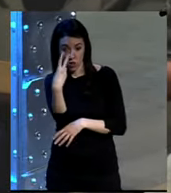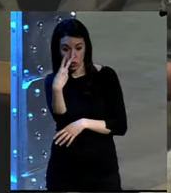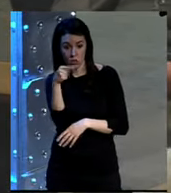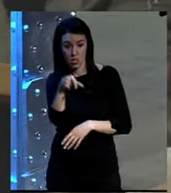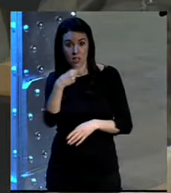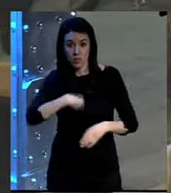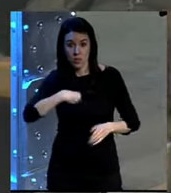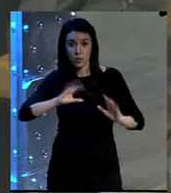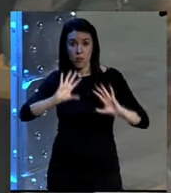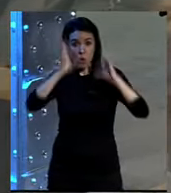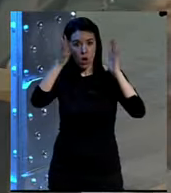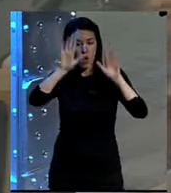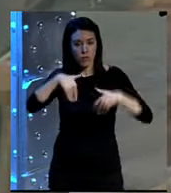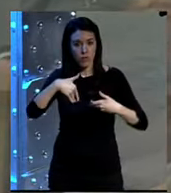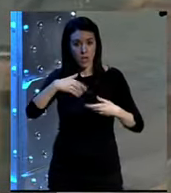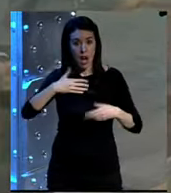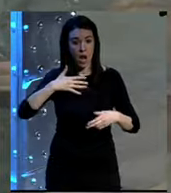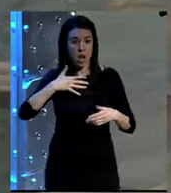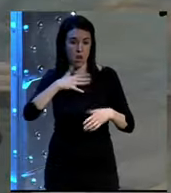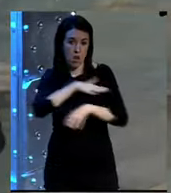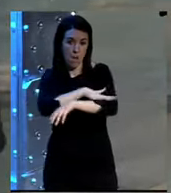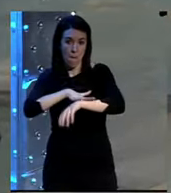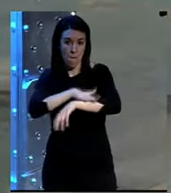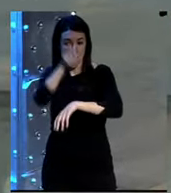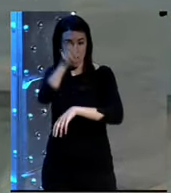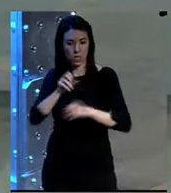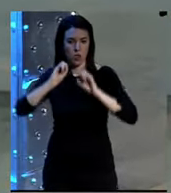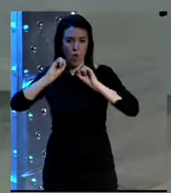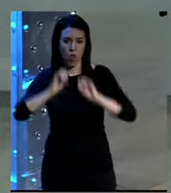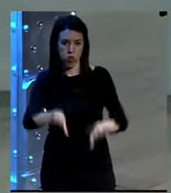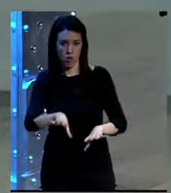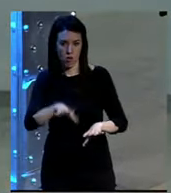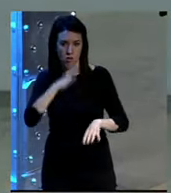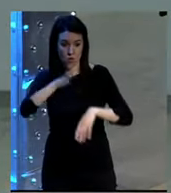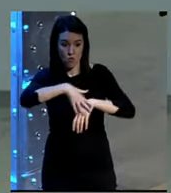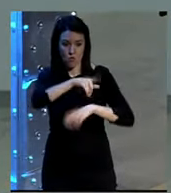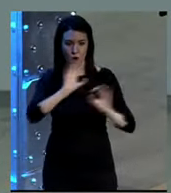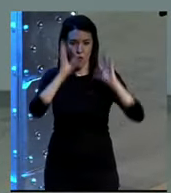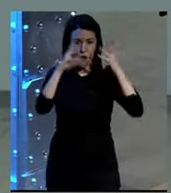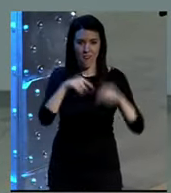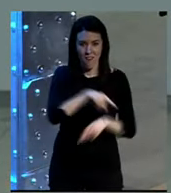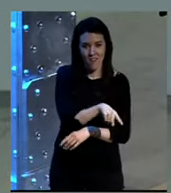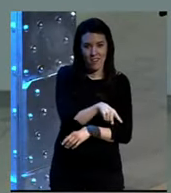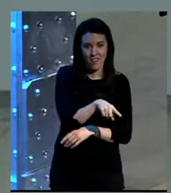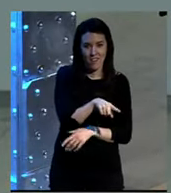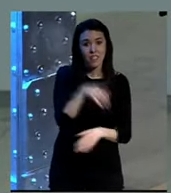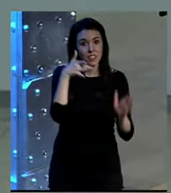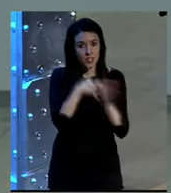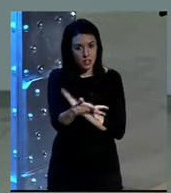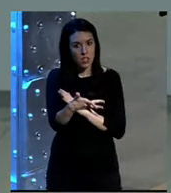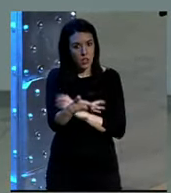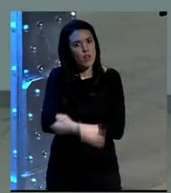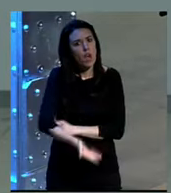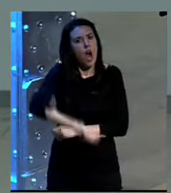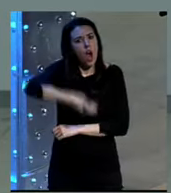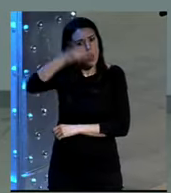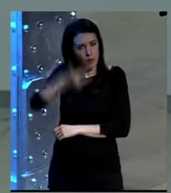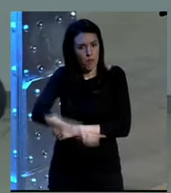que terminó con la dimisión de un ministro. Caramba, eso es un actor